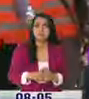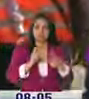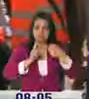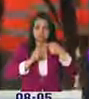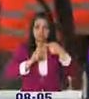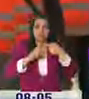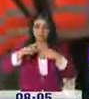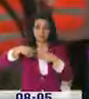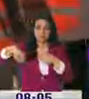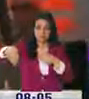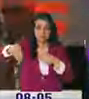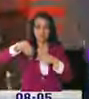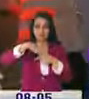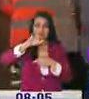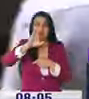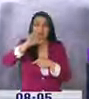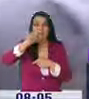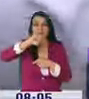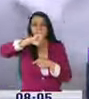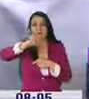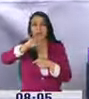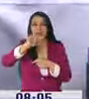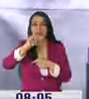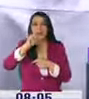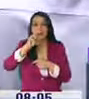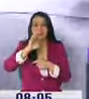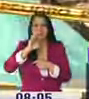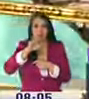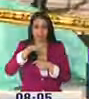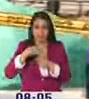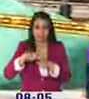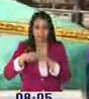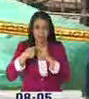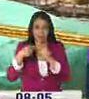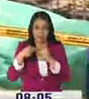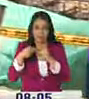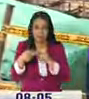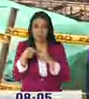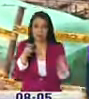en el redondel del Tajamar, que es donde inicia el tramo 2 del proyecto, que va a